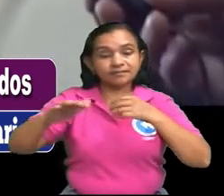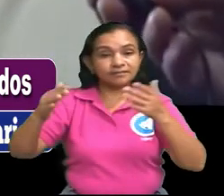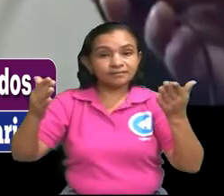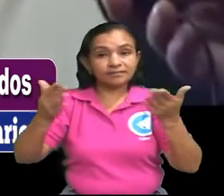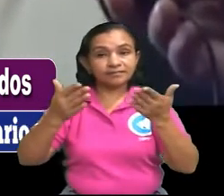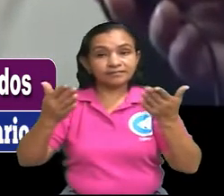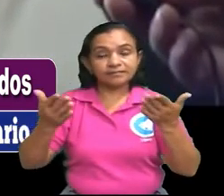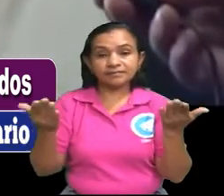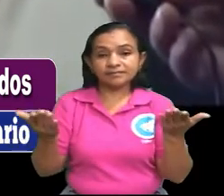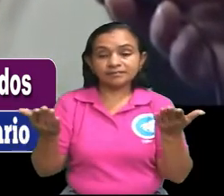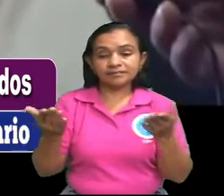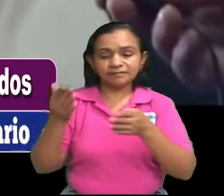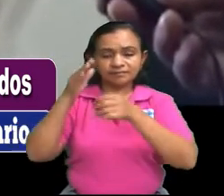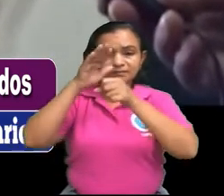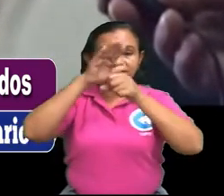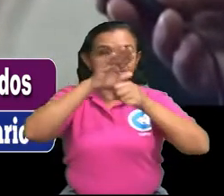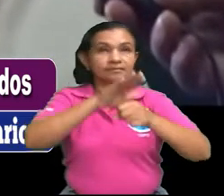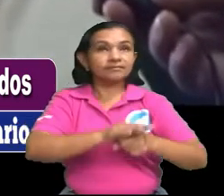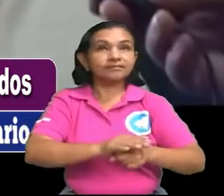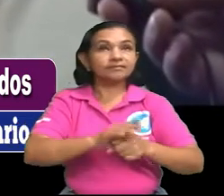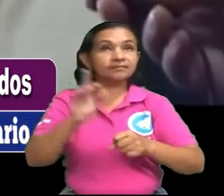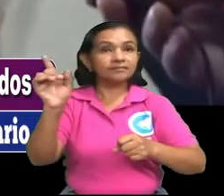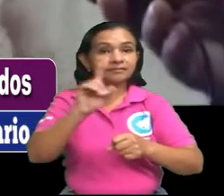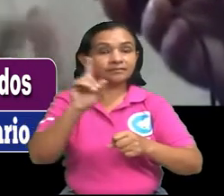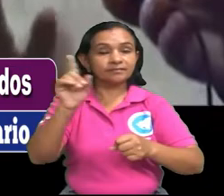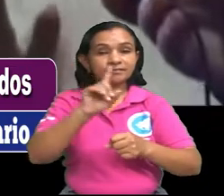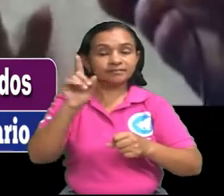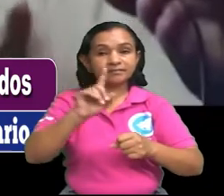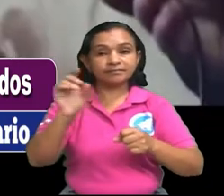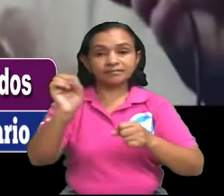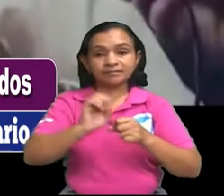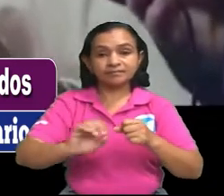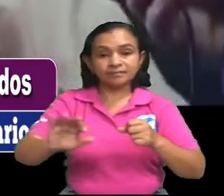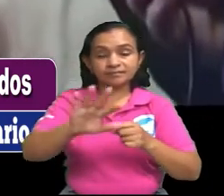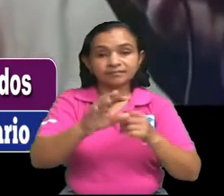sin discriminación, una sociedad inclusiva.